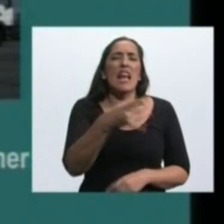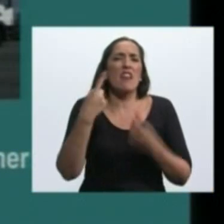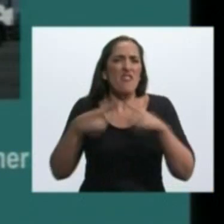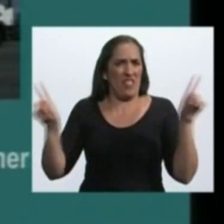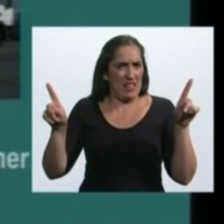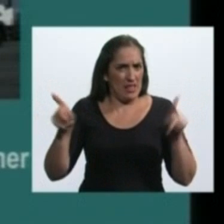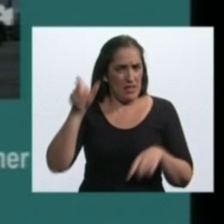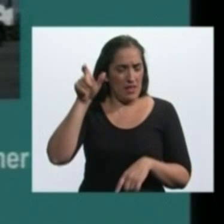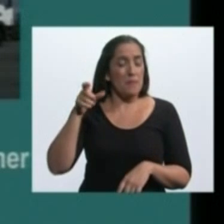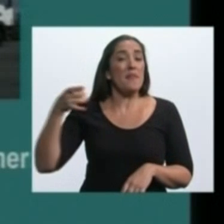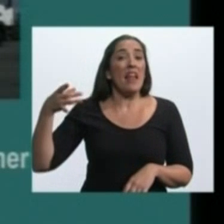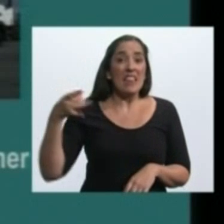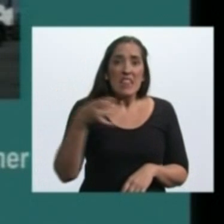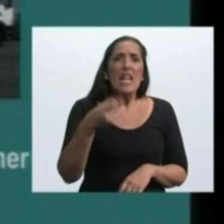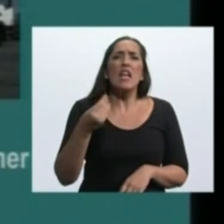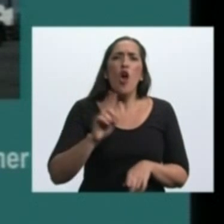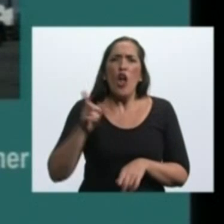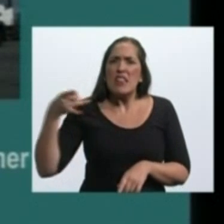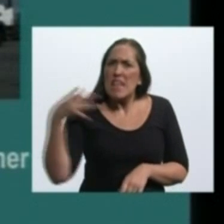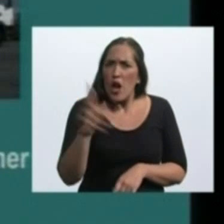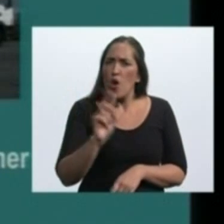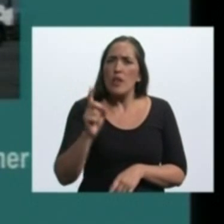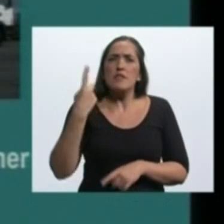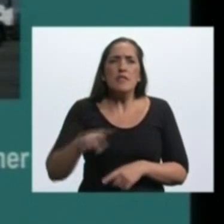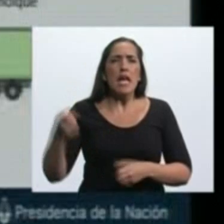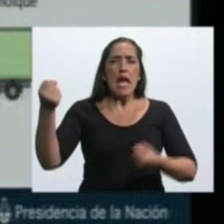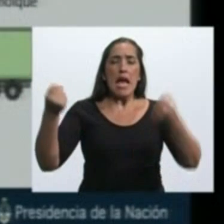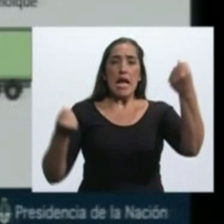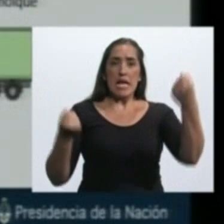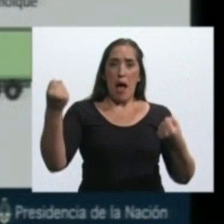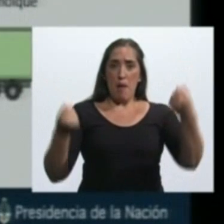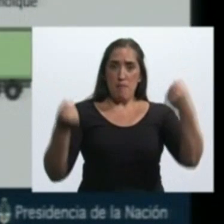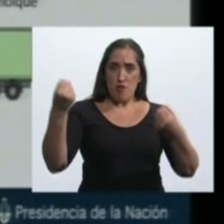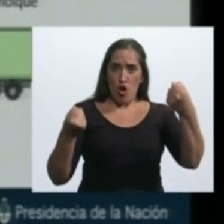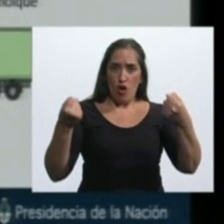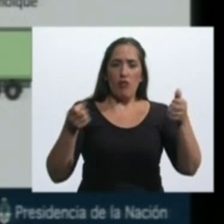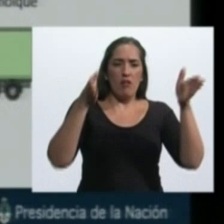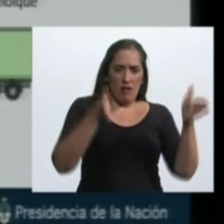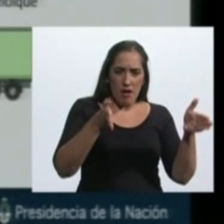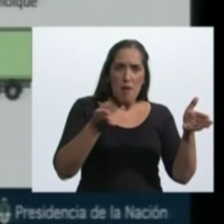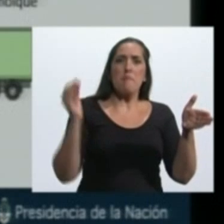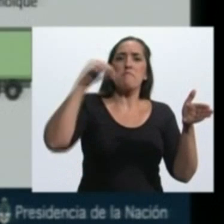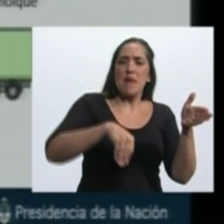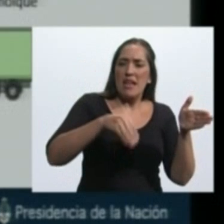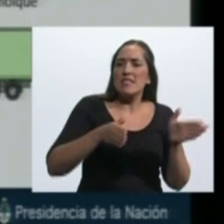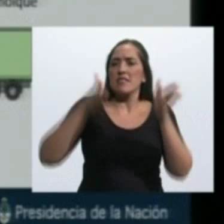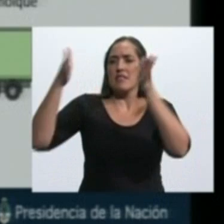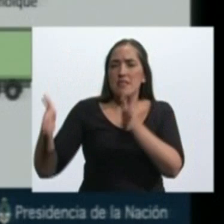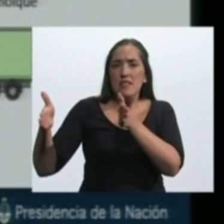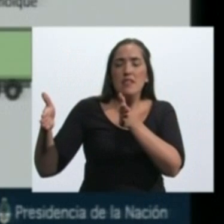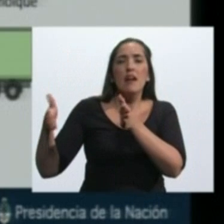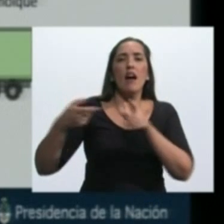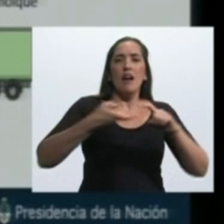un camión que además de un acoplado se le agrega otro acoplado con un quinto